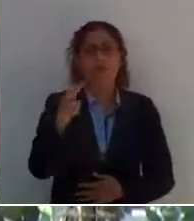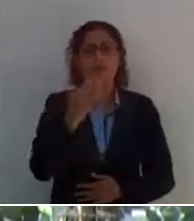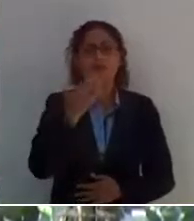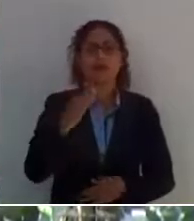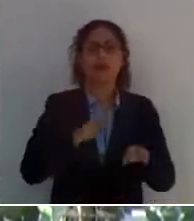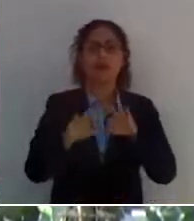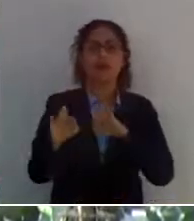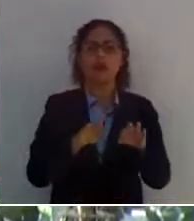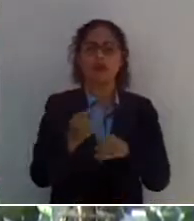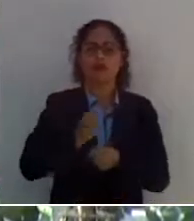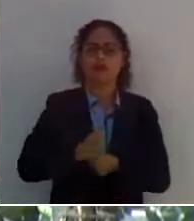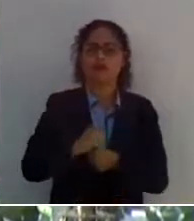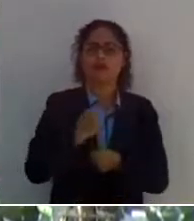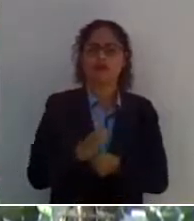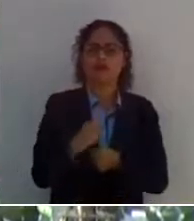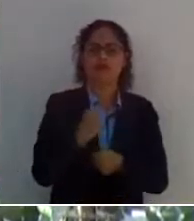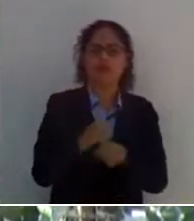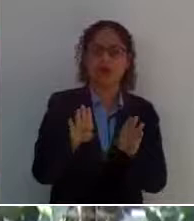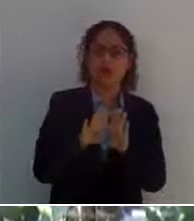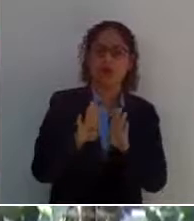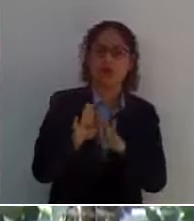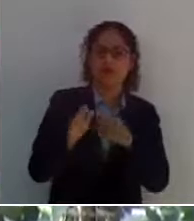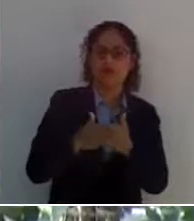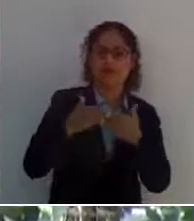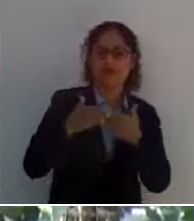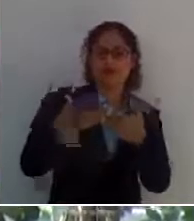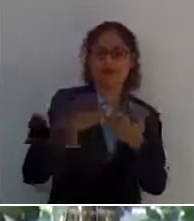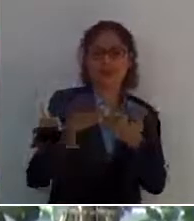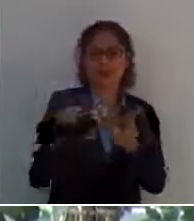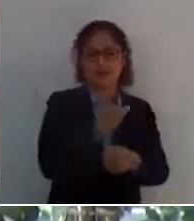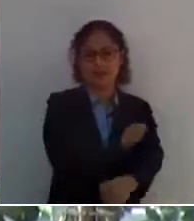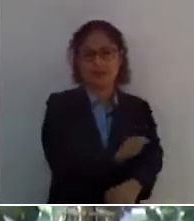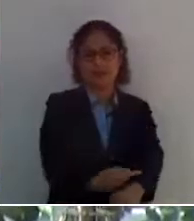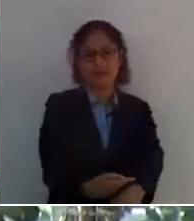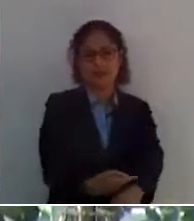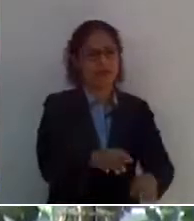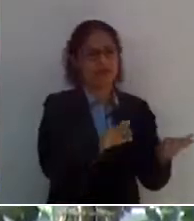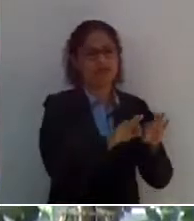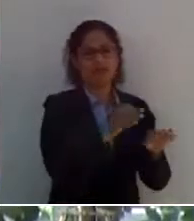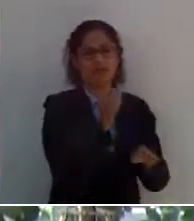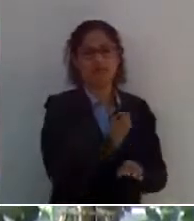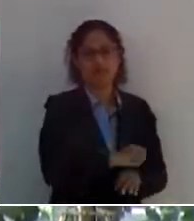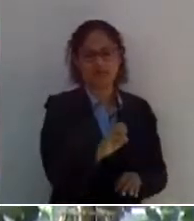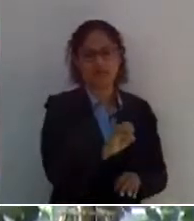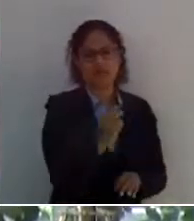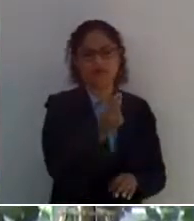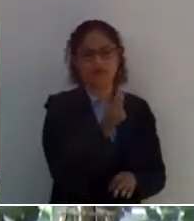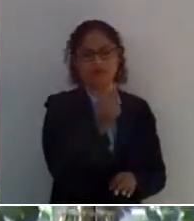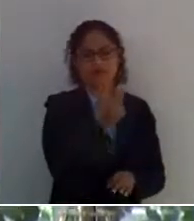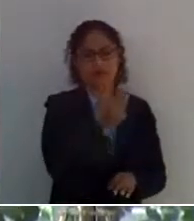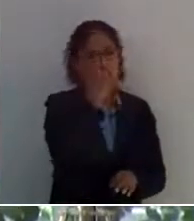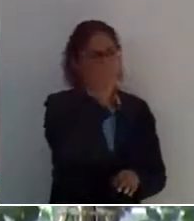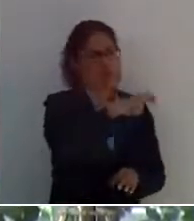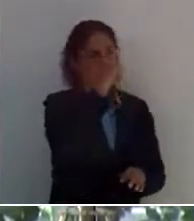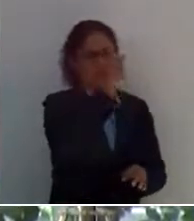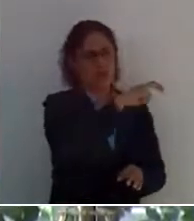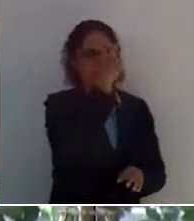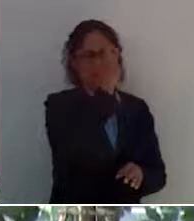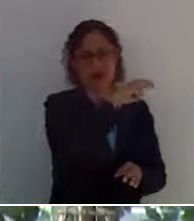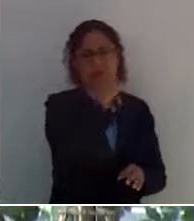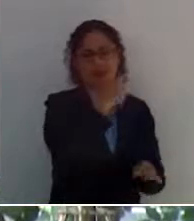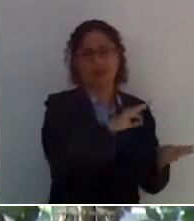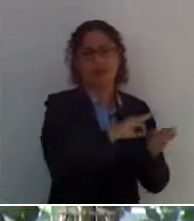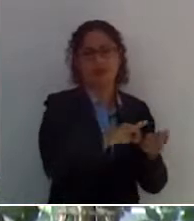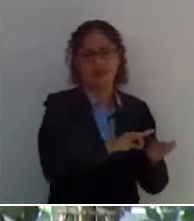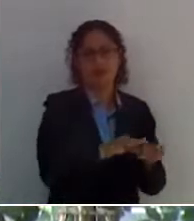de sacrificios al apartarse de sus seres queridos cuando tienen que ejercer las funciones fuera de los lugares de su